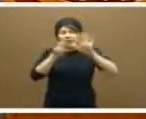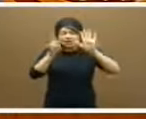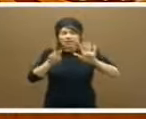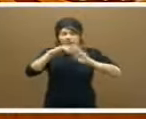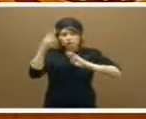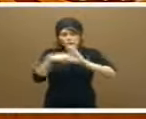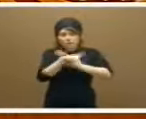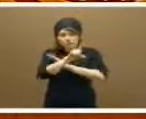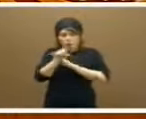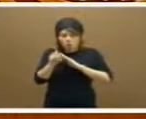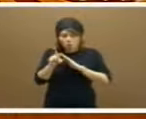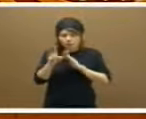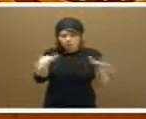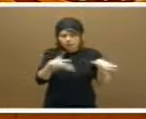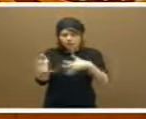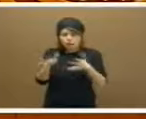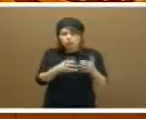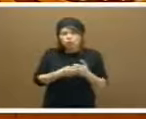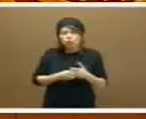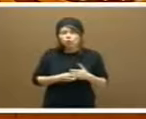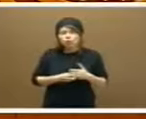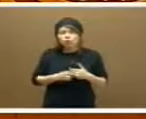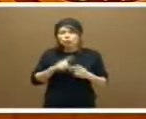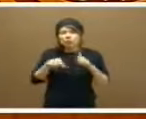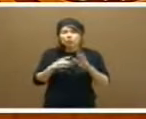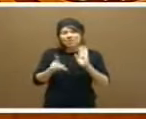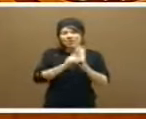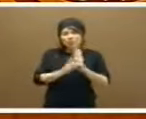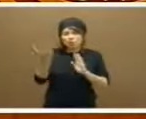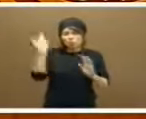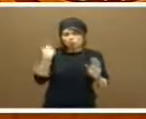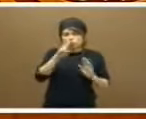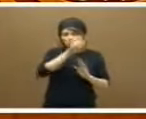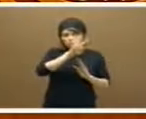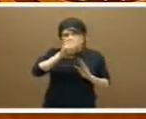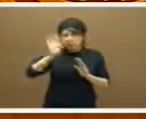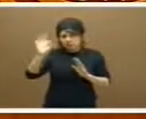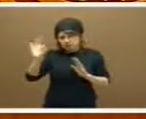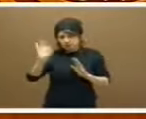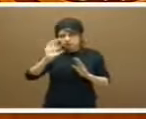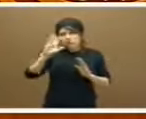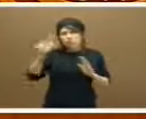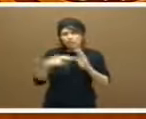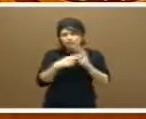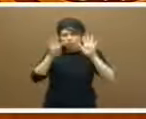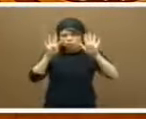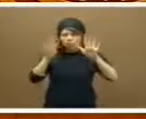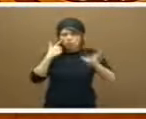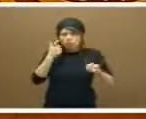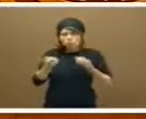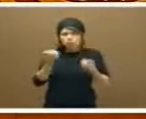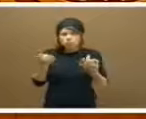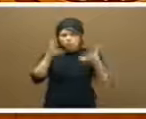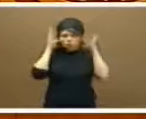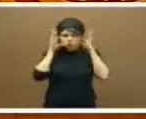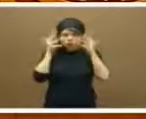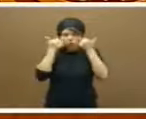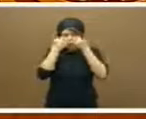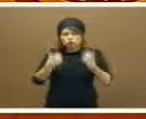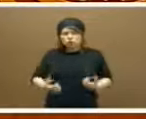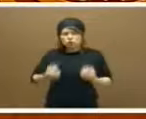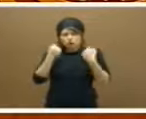de 2011, de marzo, y el anterior decreto, el decreto 240/2009, regulan los consejos de salud